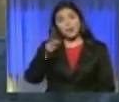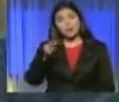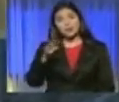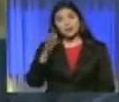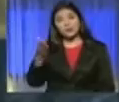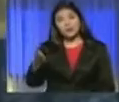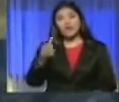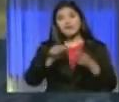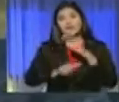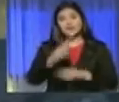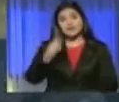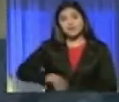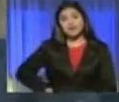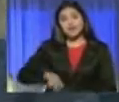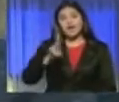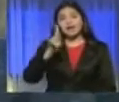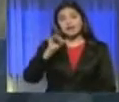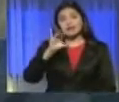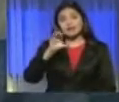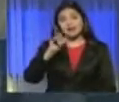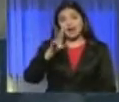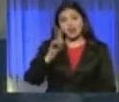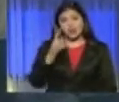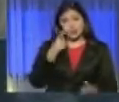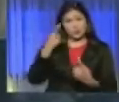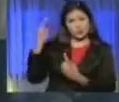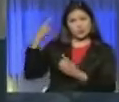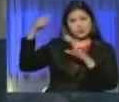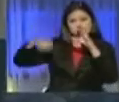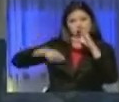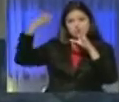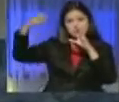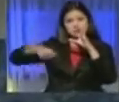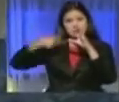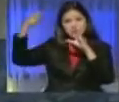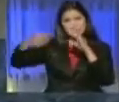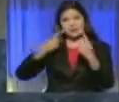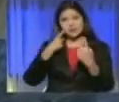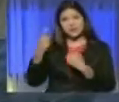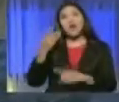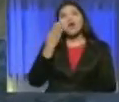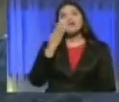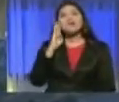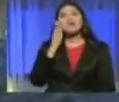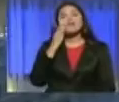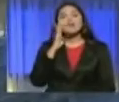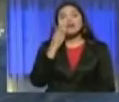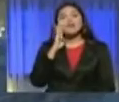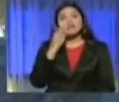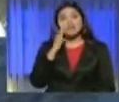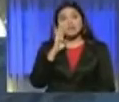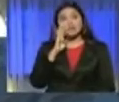compañero vicepresidente Ricardo Menéndez, mira, en vivo y directo por